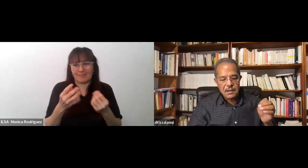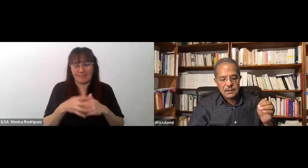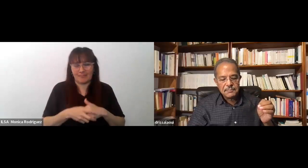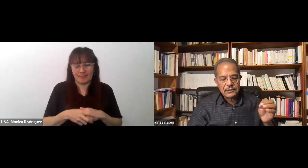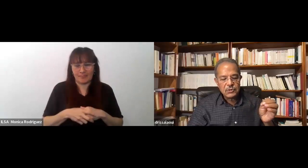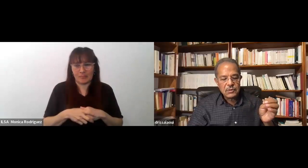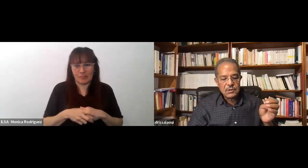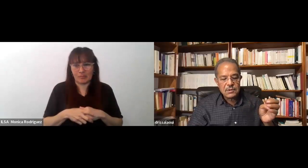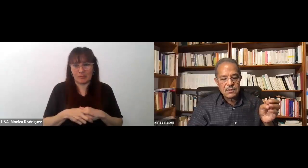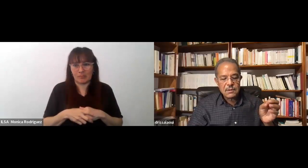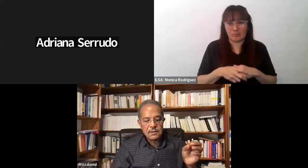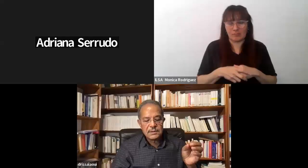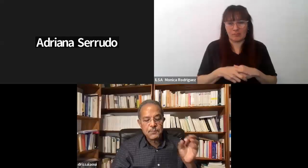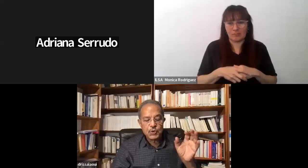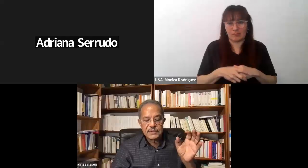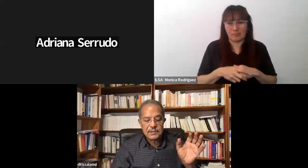algo